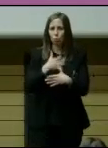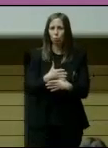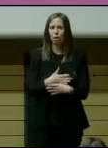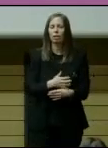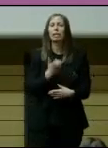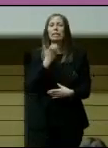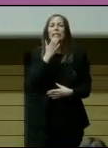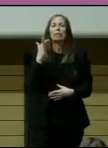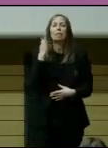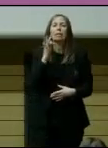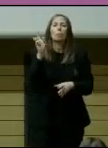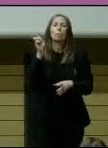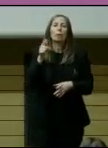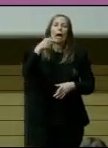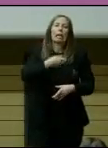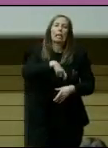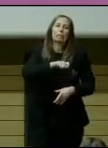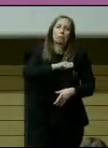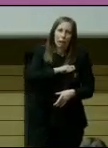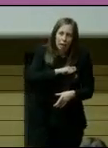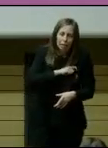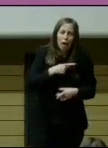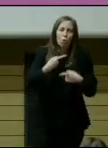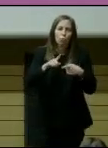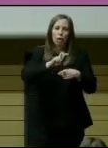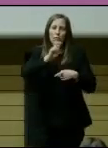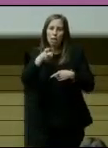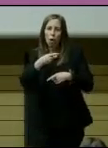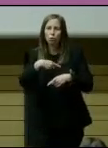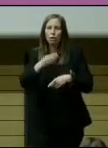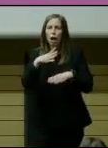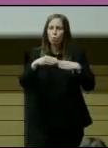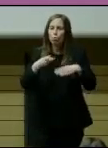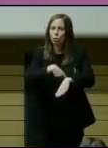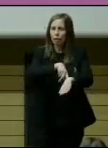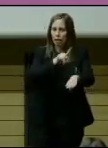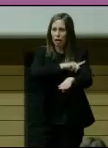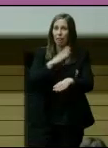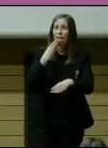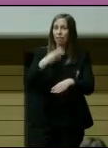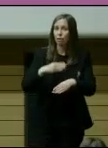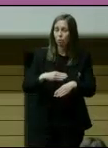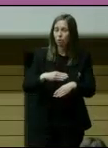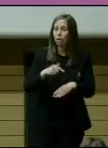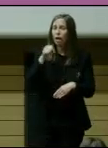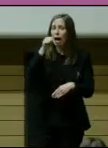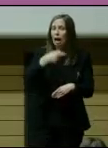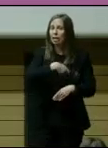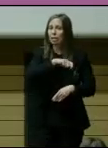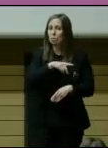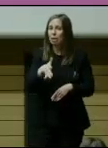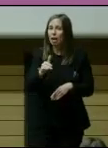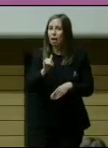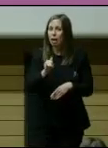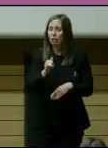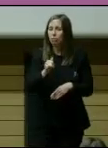por mucho que llegase el fentanilo o cualquier otra sustancia de abuso desconocida, haría una